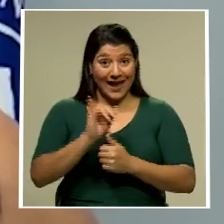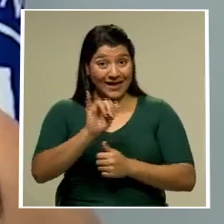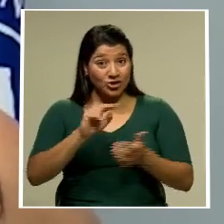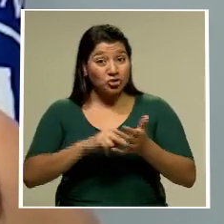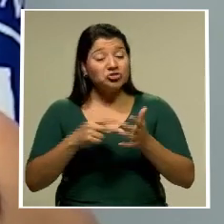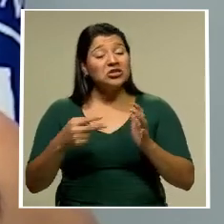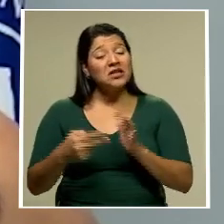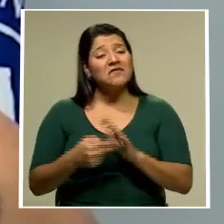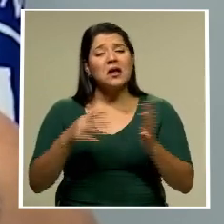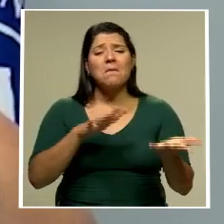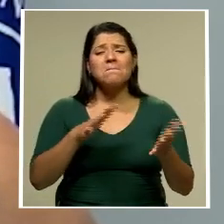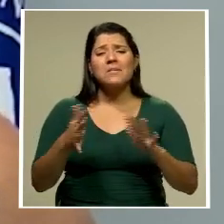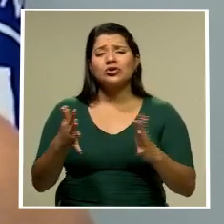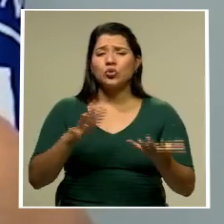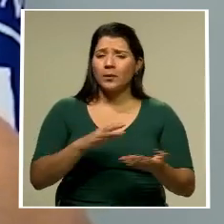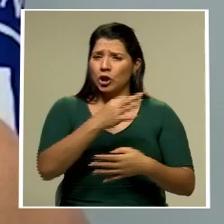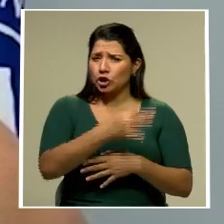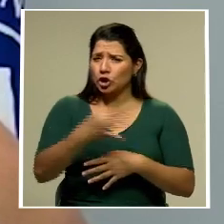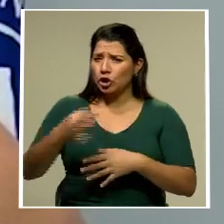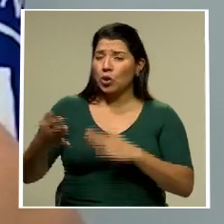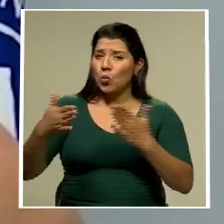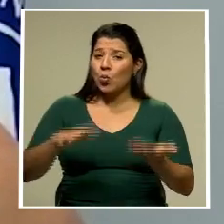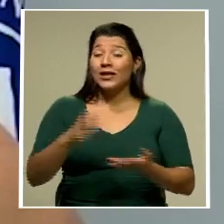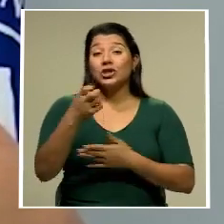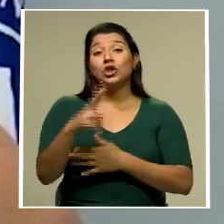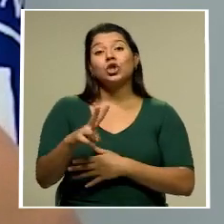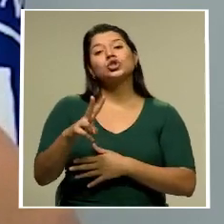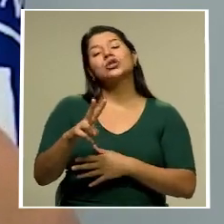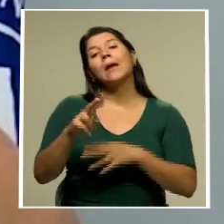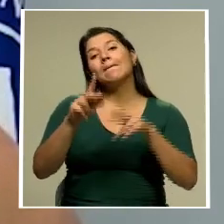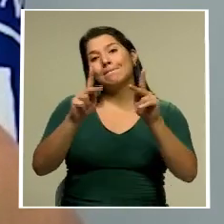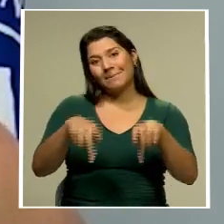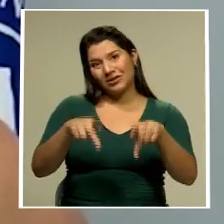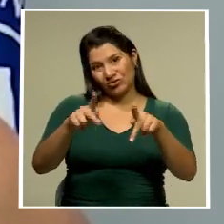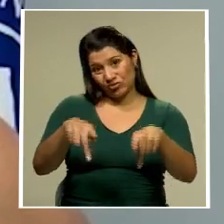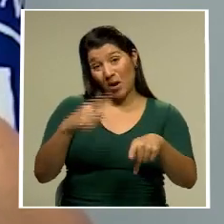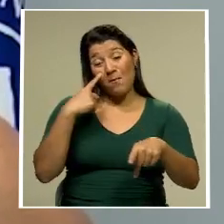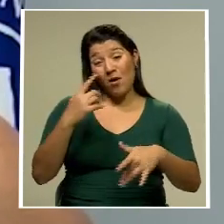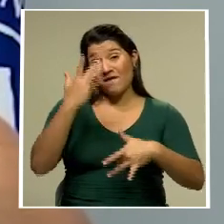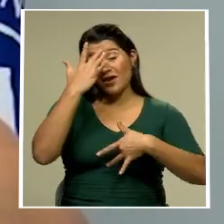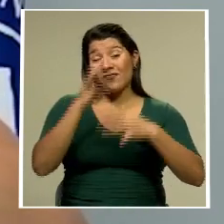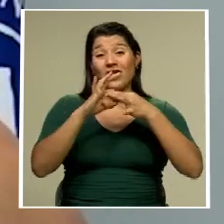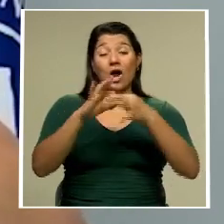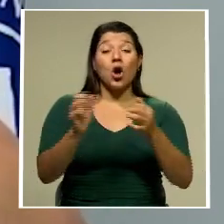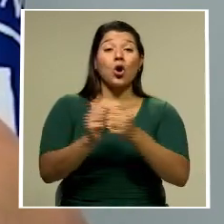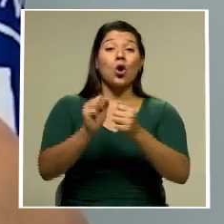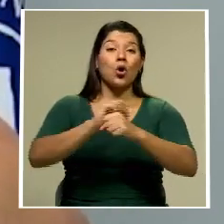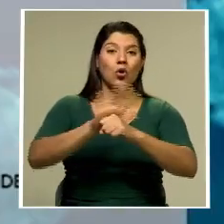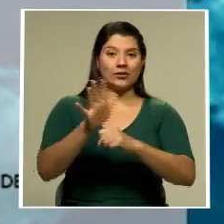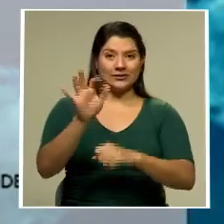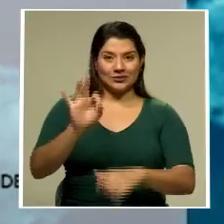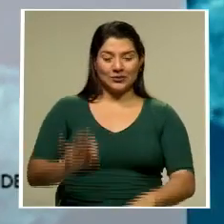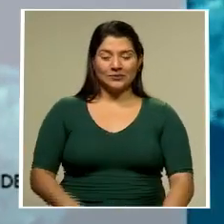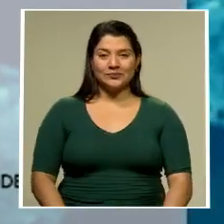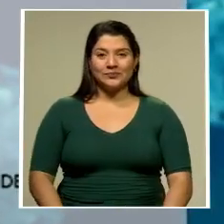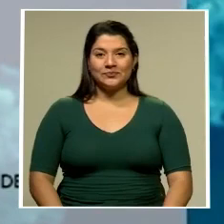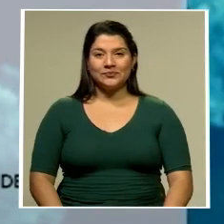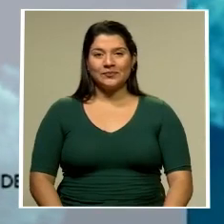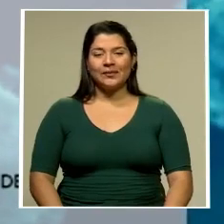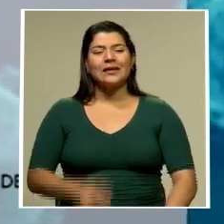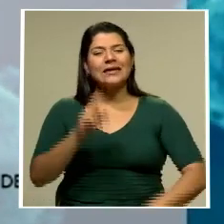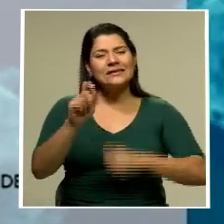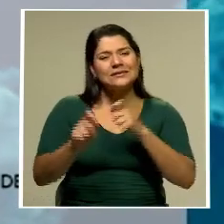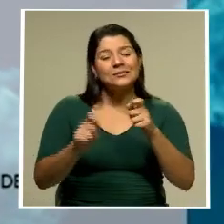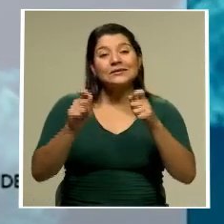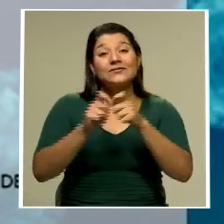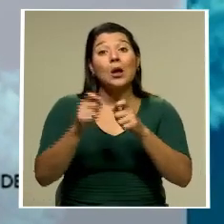un promedio diario de 12 personas que pierden la vida relacionadas con la enfermedad de COVID-19.